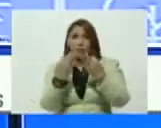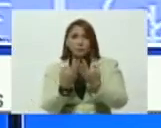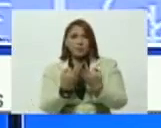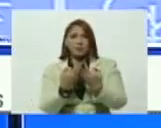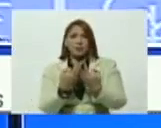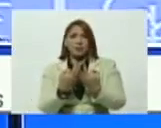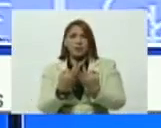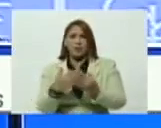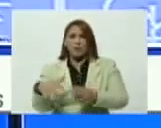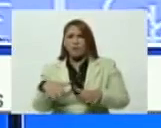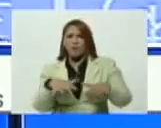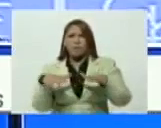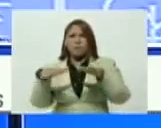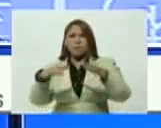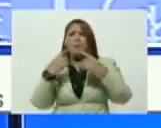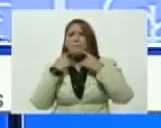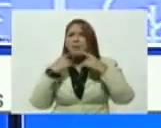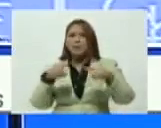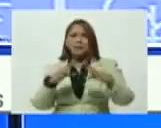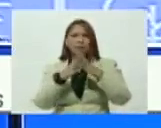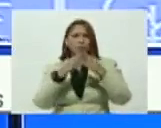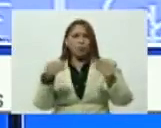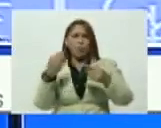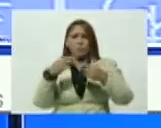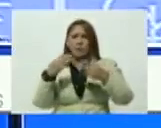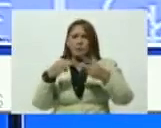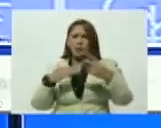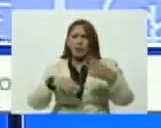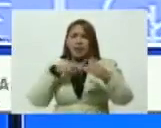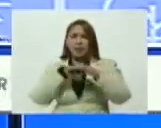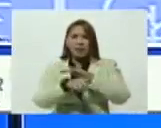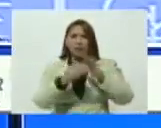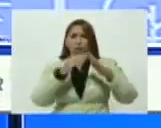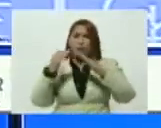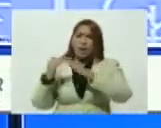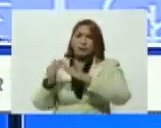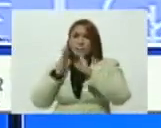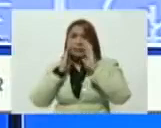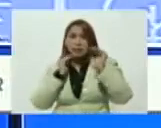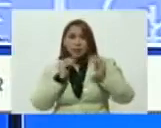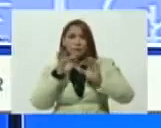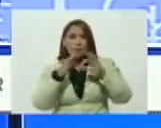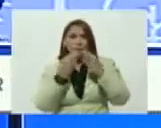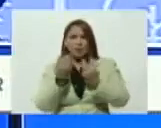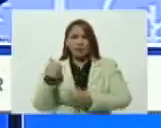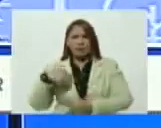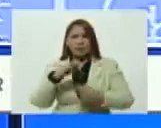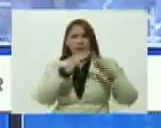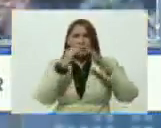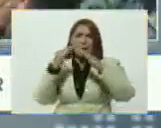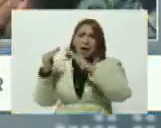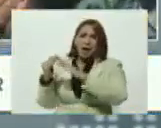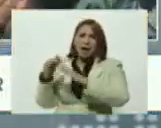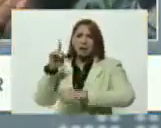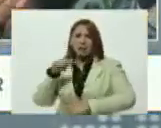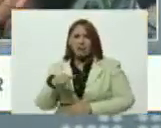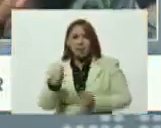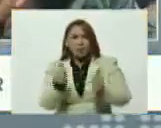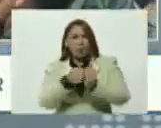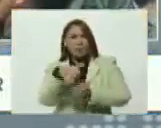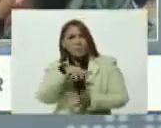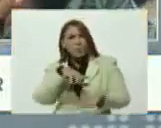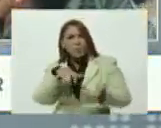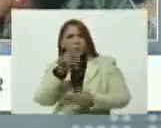se le inundó y perdieron sus enseres, atendiendo a las familias que tienen sus casas con problemas,